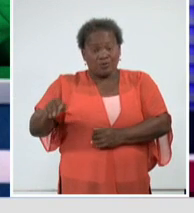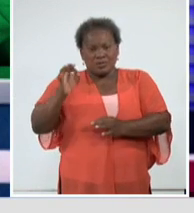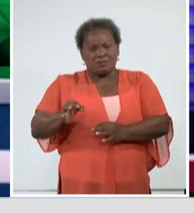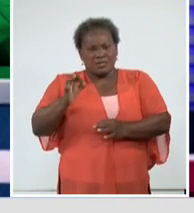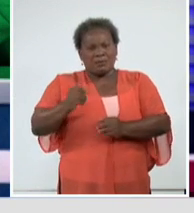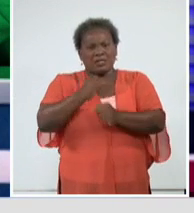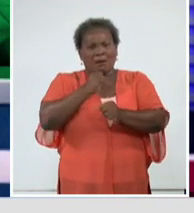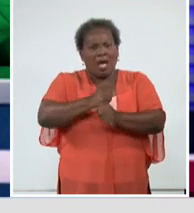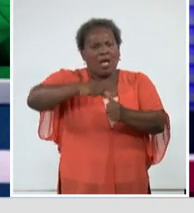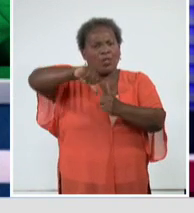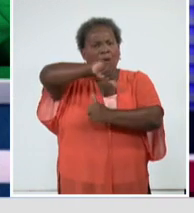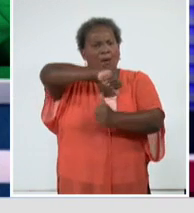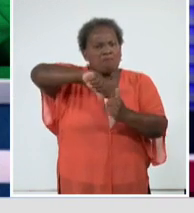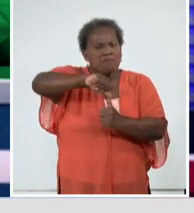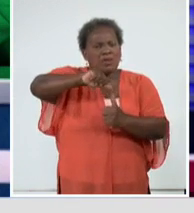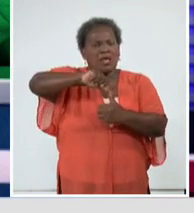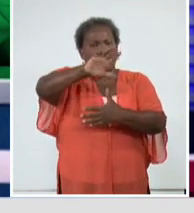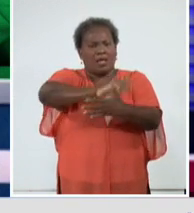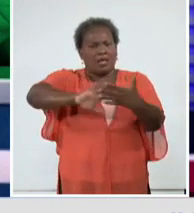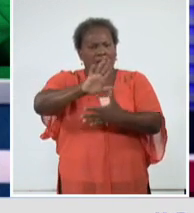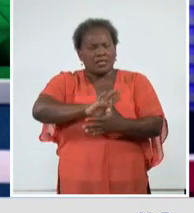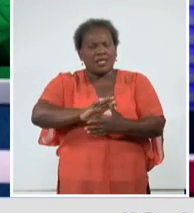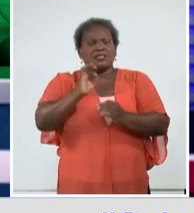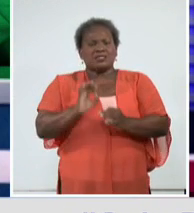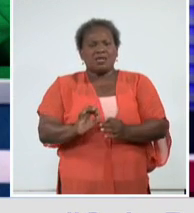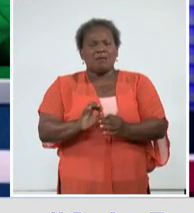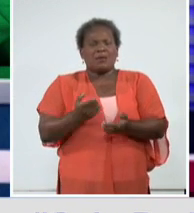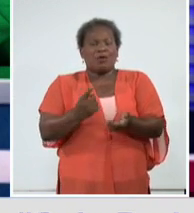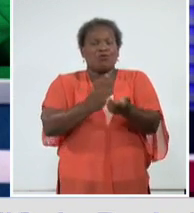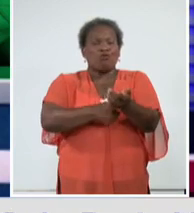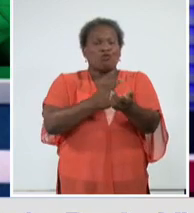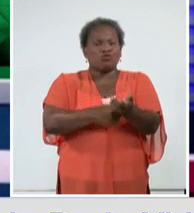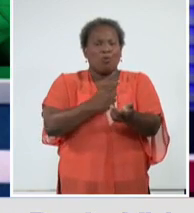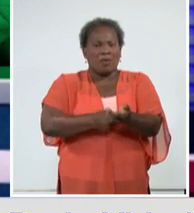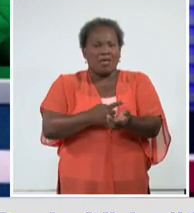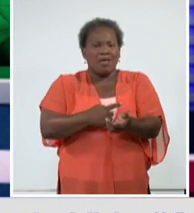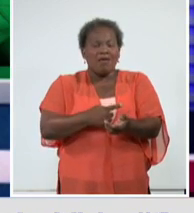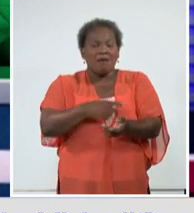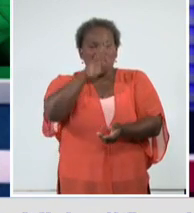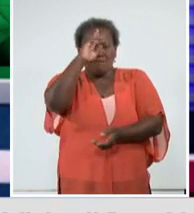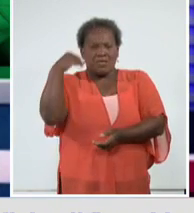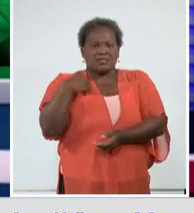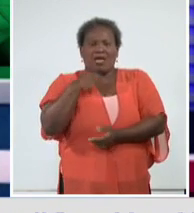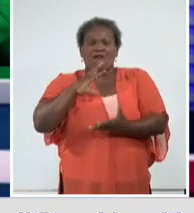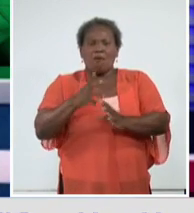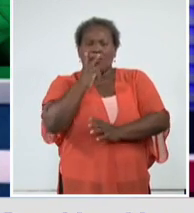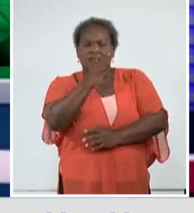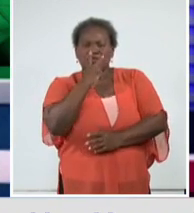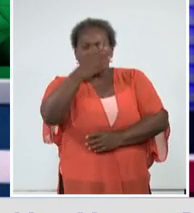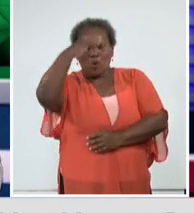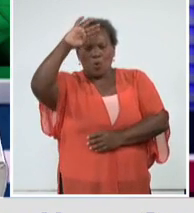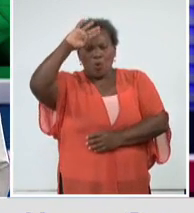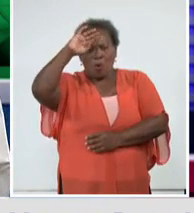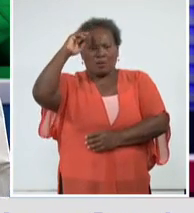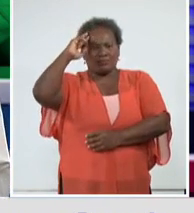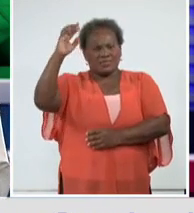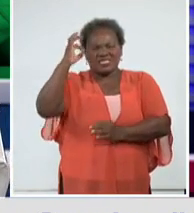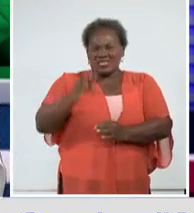que van en cuanto a la medicina preventiva, que eso es algo que destaca la labor nuestra. Usted puede dar